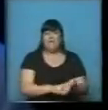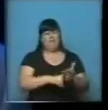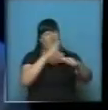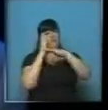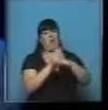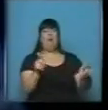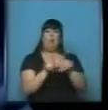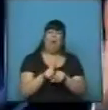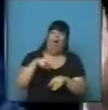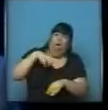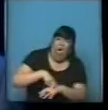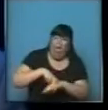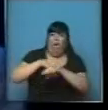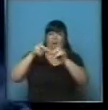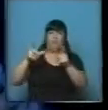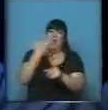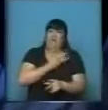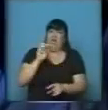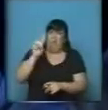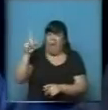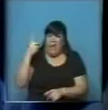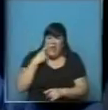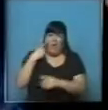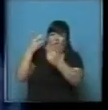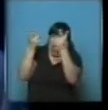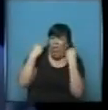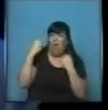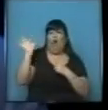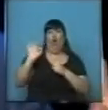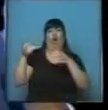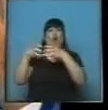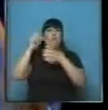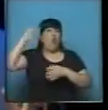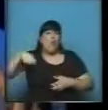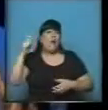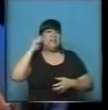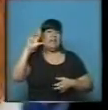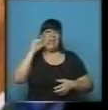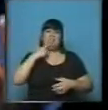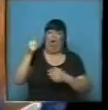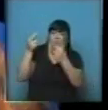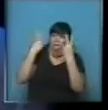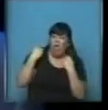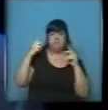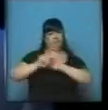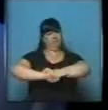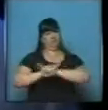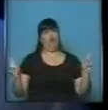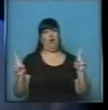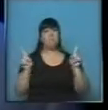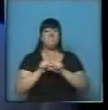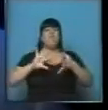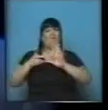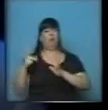más de rodilla, ni frente al fondo, ni frente a un juez Griesa, ni a esta expresión del capitalismo salvaje, como